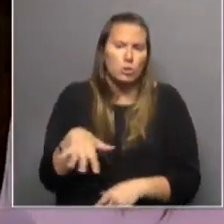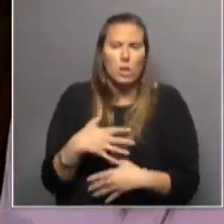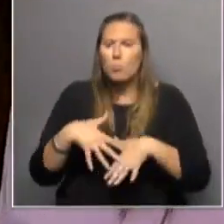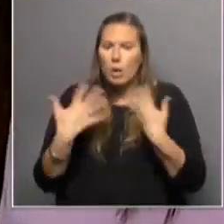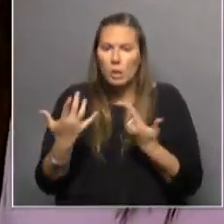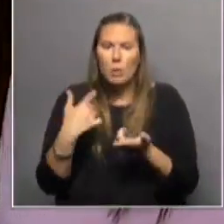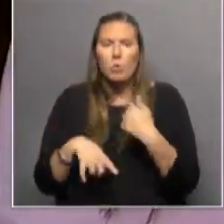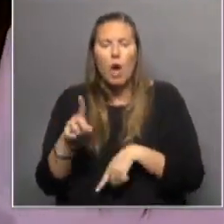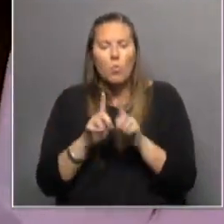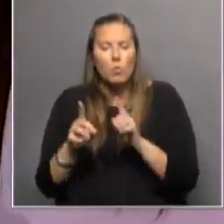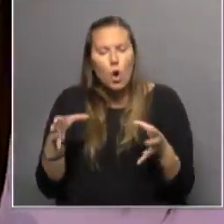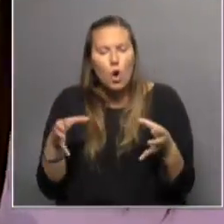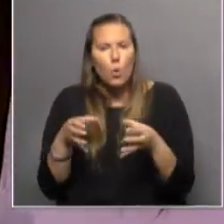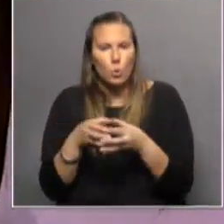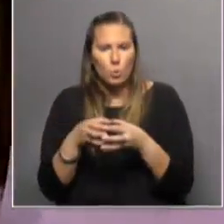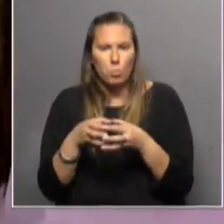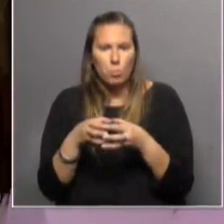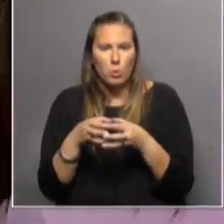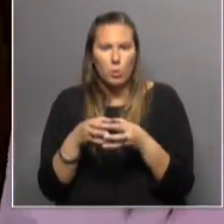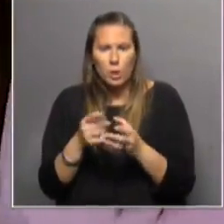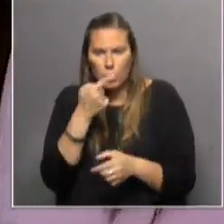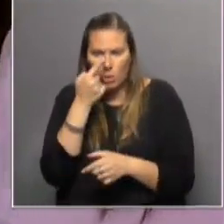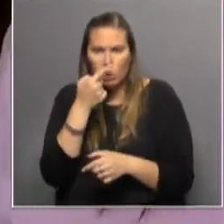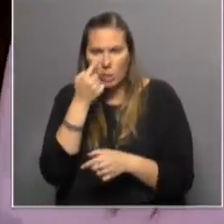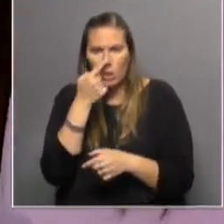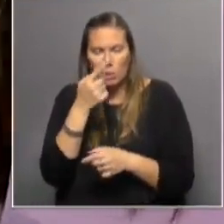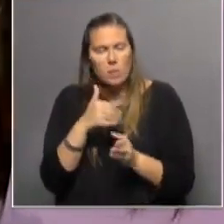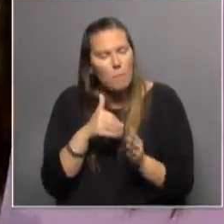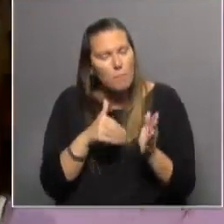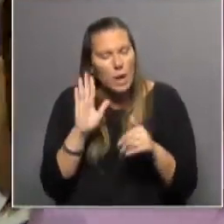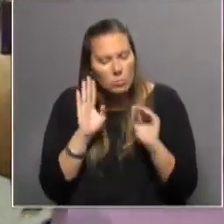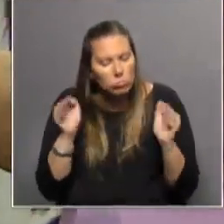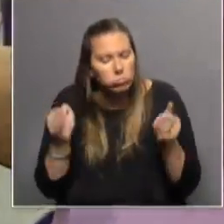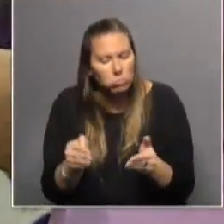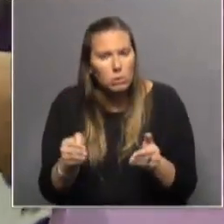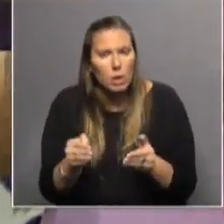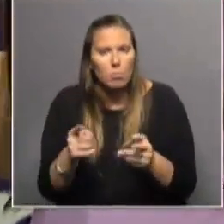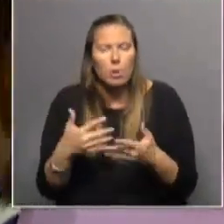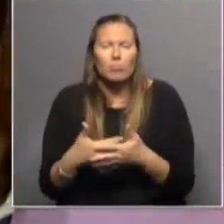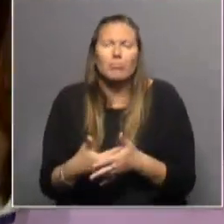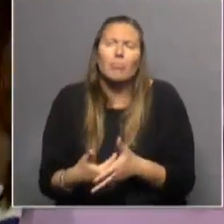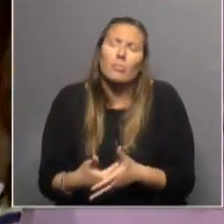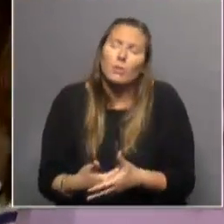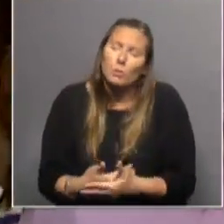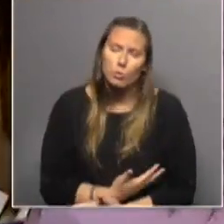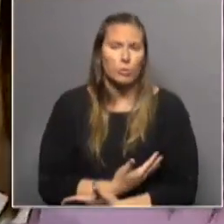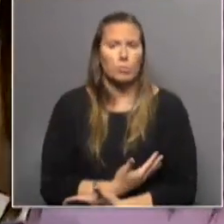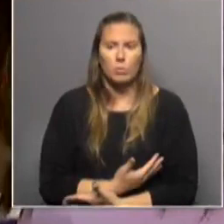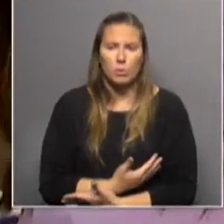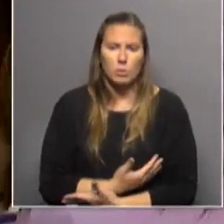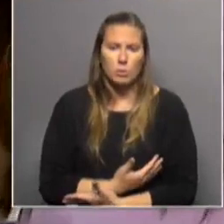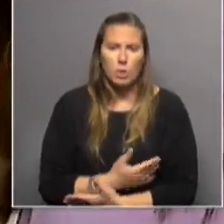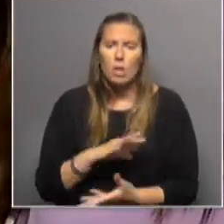hay algunos colectivos que nos interesa hacer énfasis porque las estamos sufriendo de múltiples